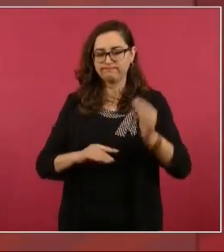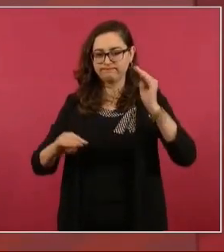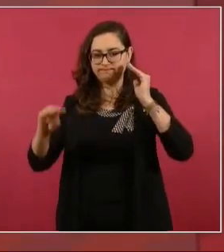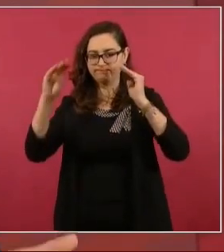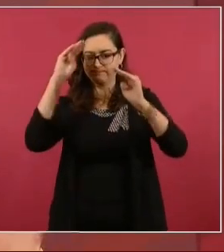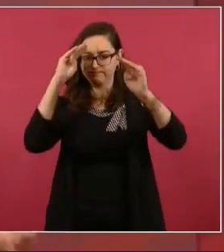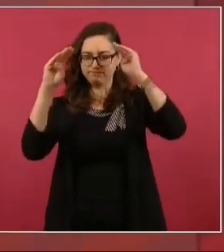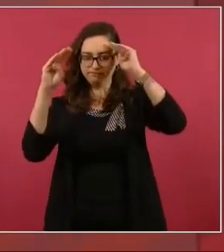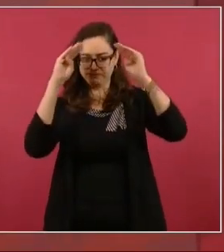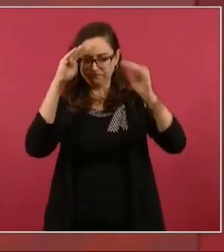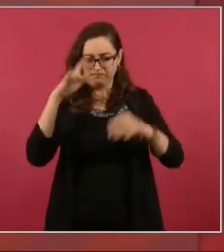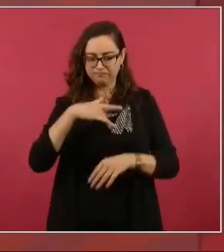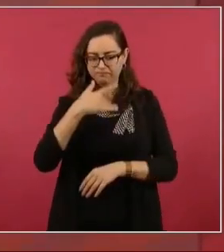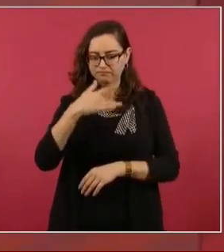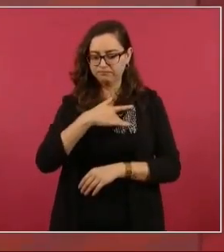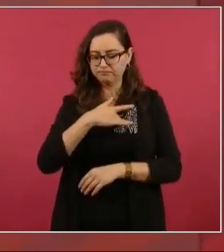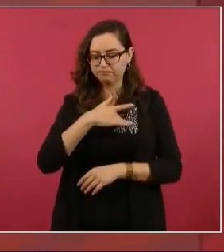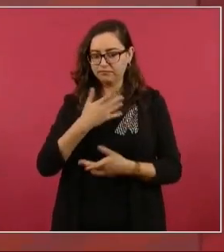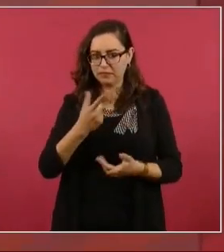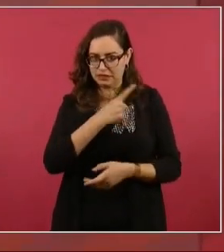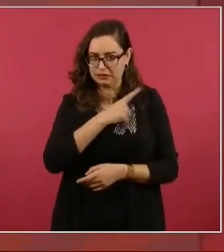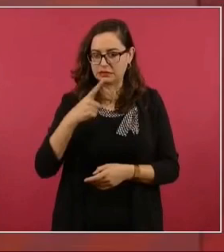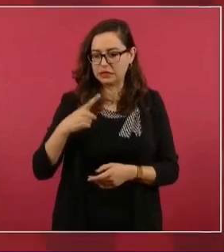los resultados